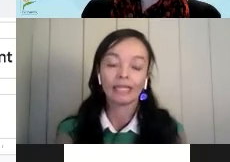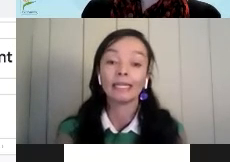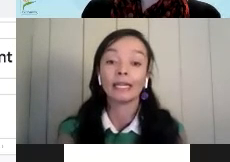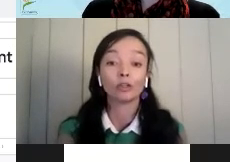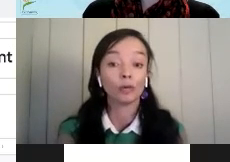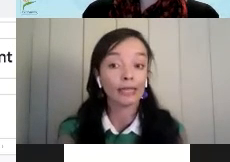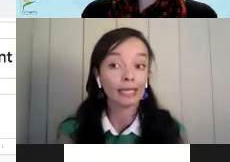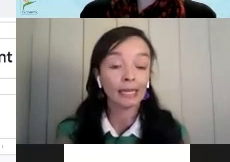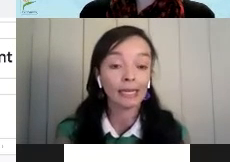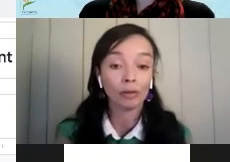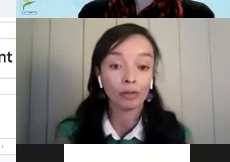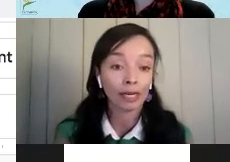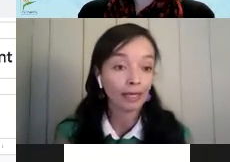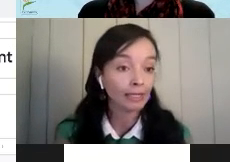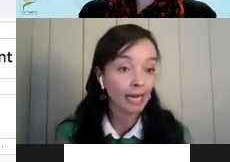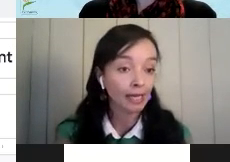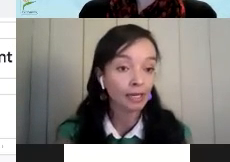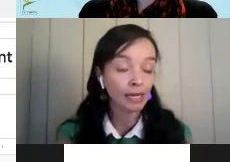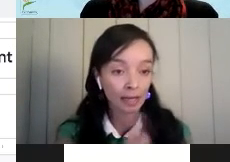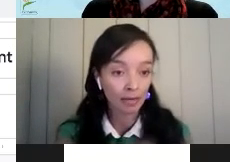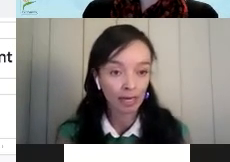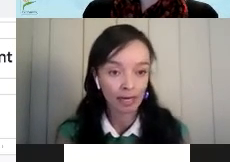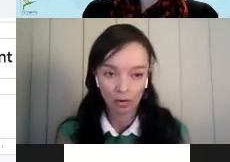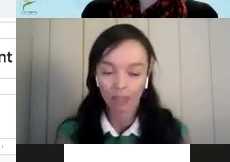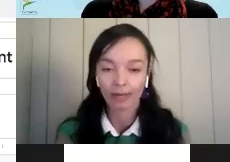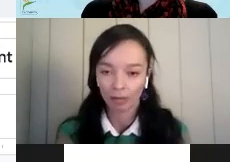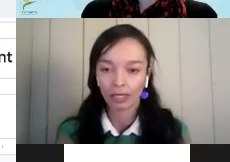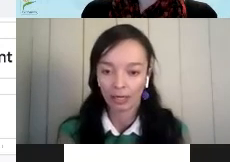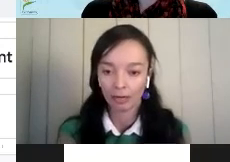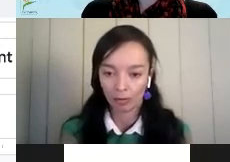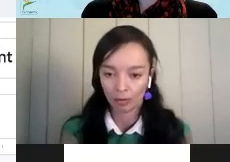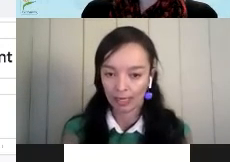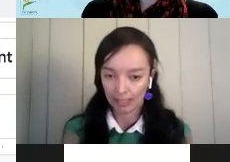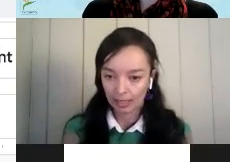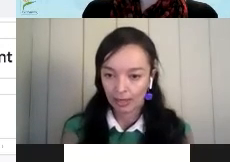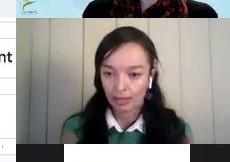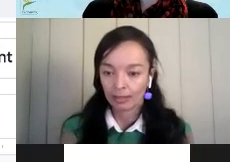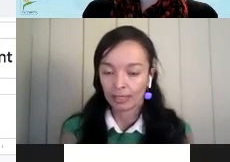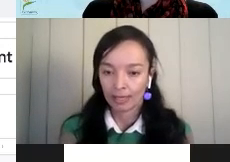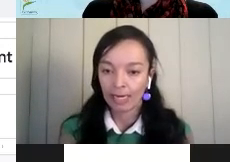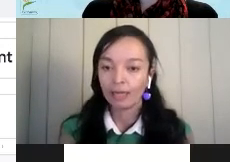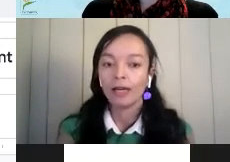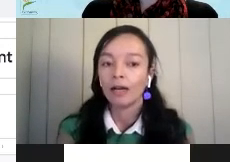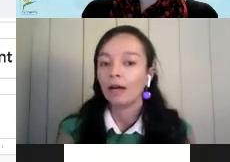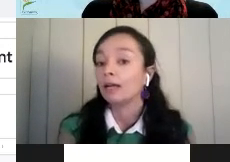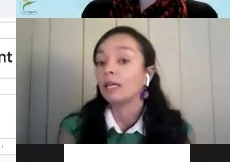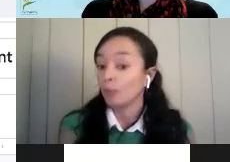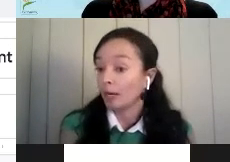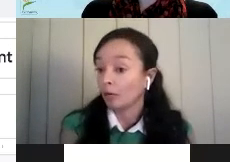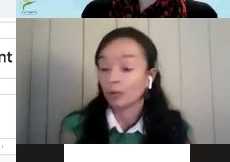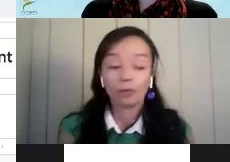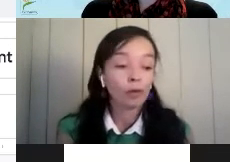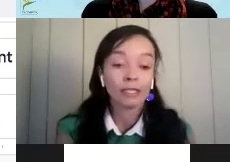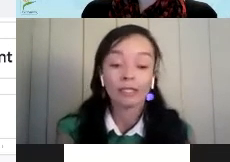Así que los voy a tener en la biblioteca Isai y Rebeca creo que también los tiene en la biblioteca central. Es